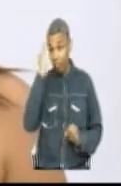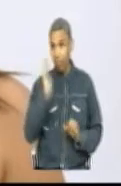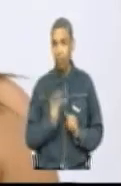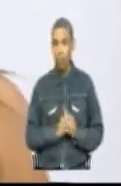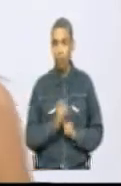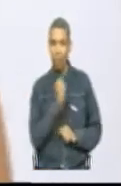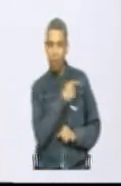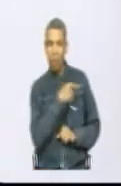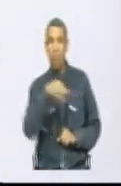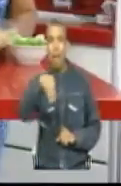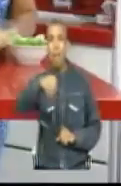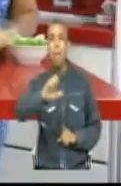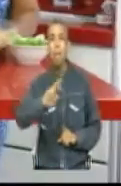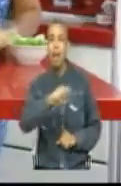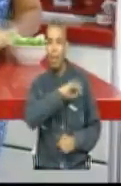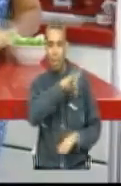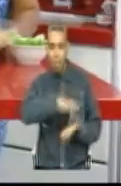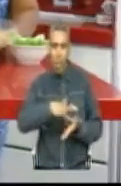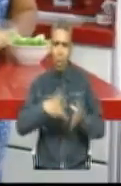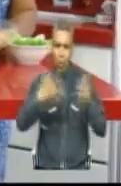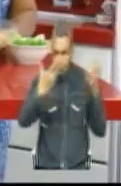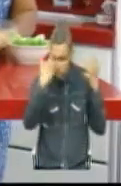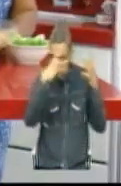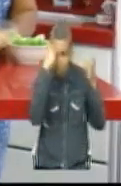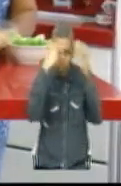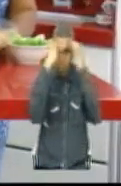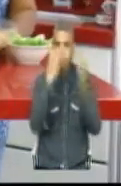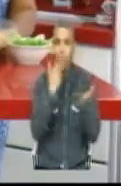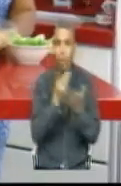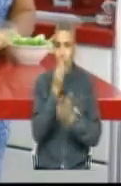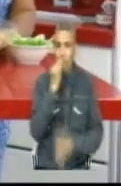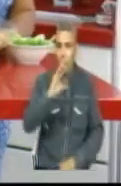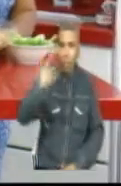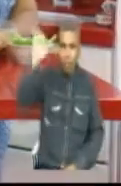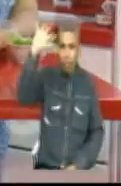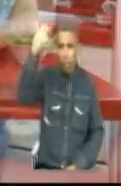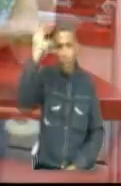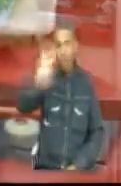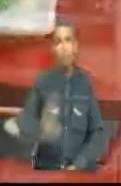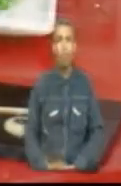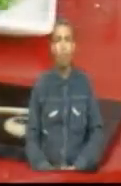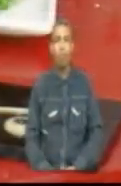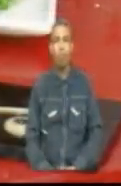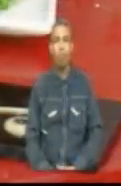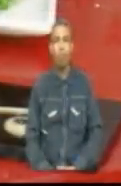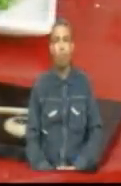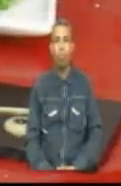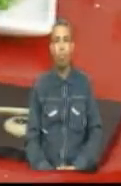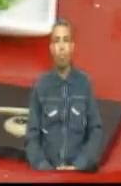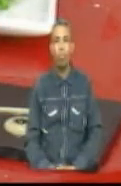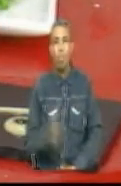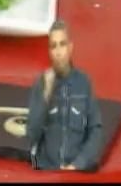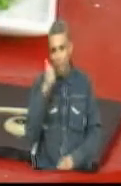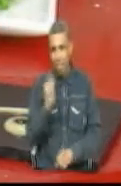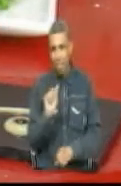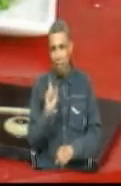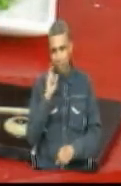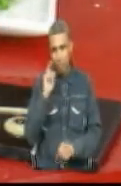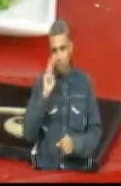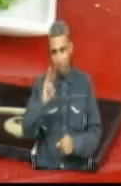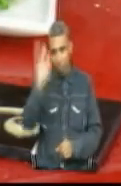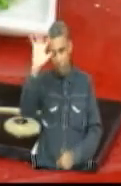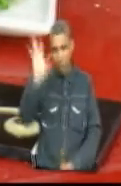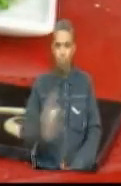receta de maria cristina muchas gracias para todos nosotros mañana diez y media en esto que se